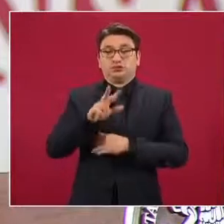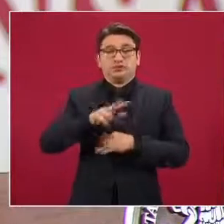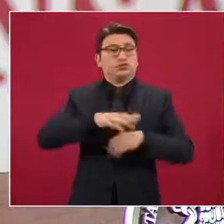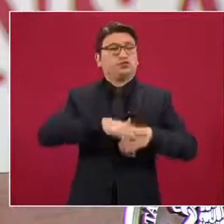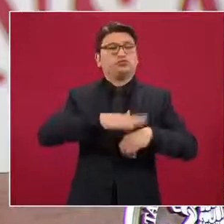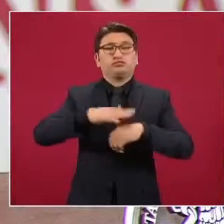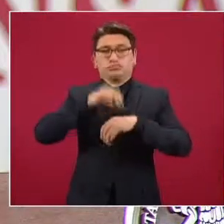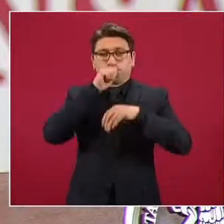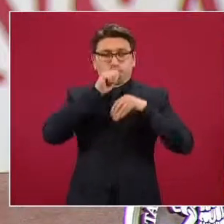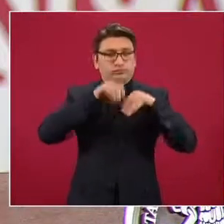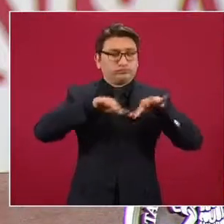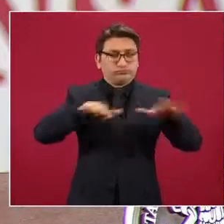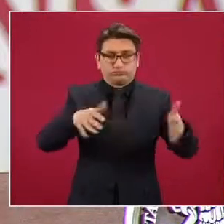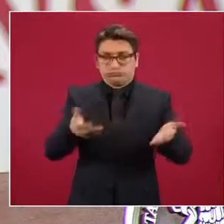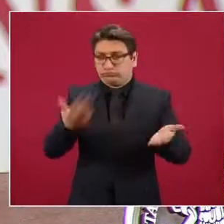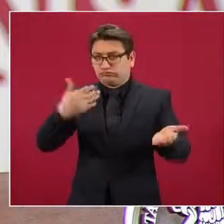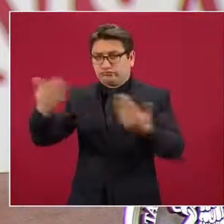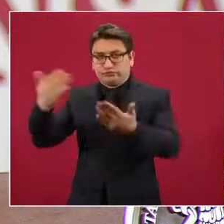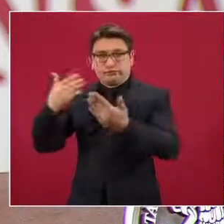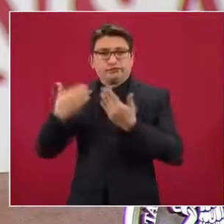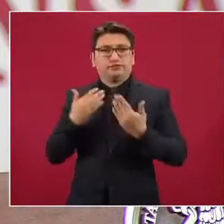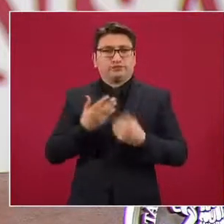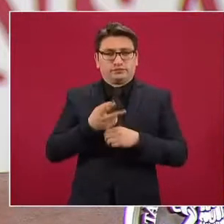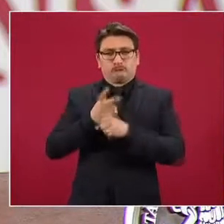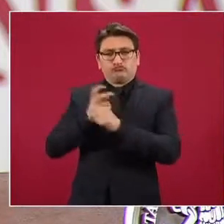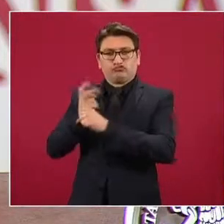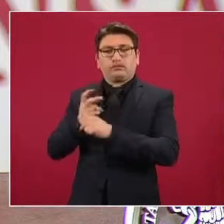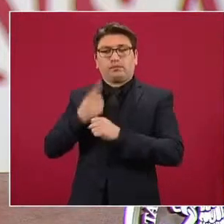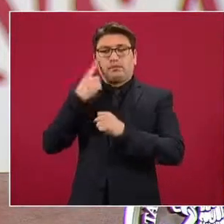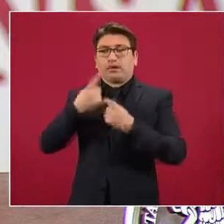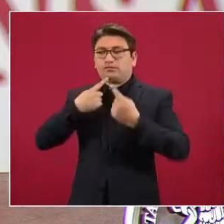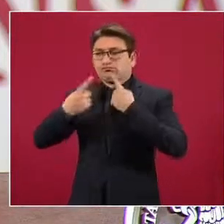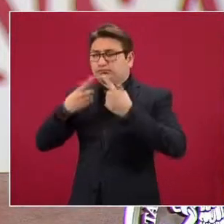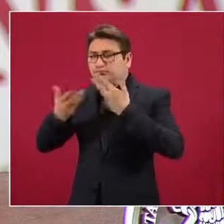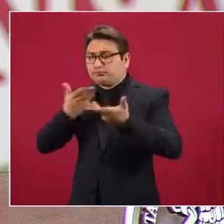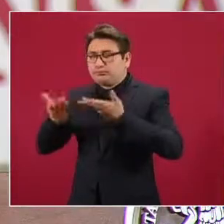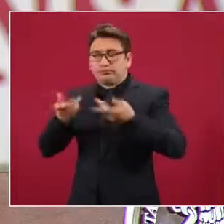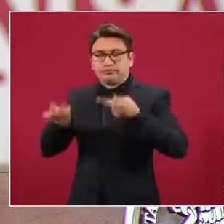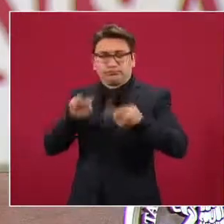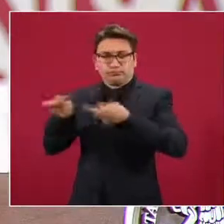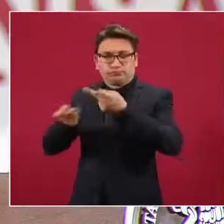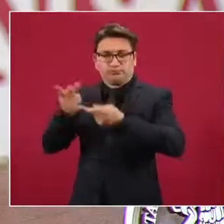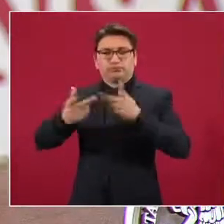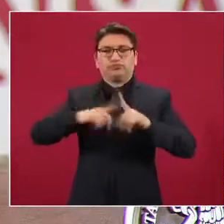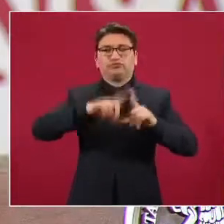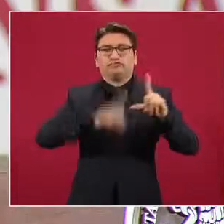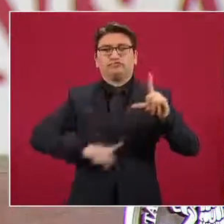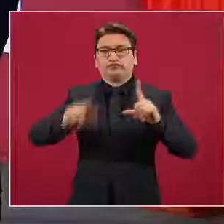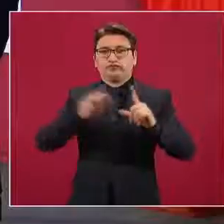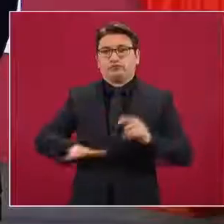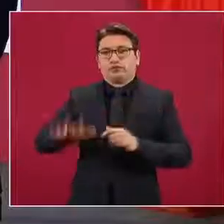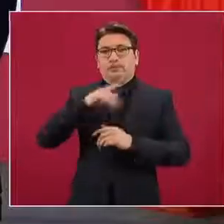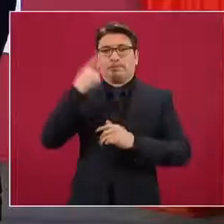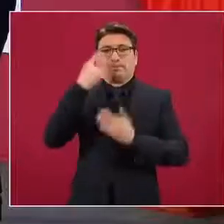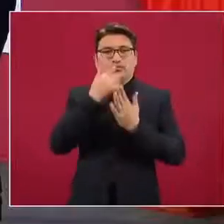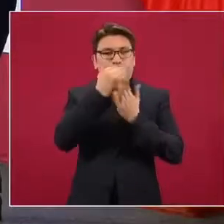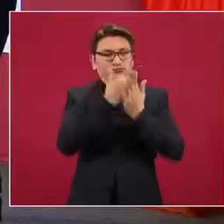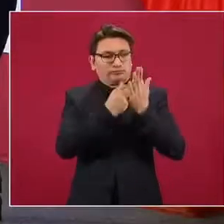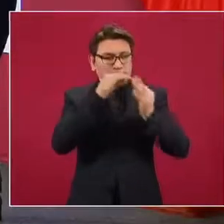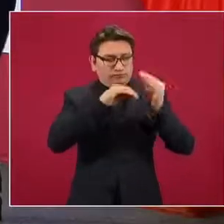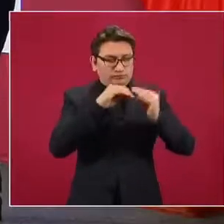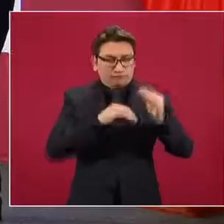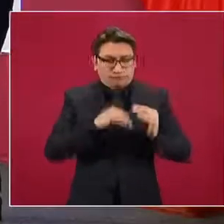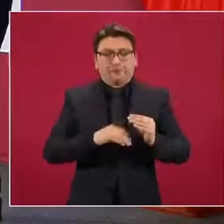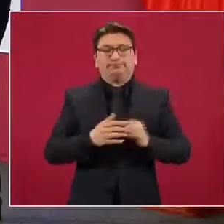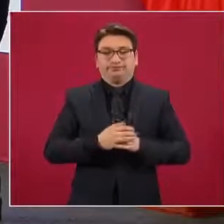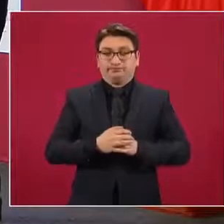convocatoria para esta convocatoria de diálogo y consulta nacional para la Constitución Moral. Entonces, a